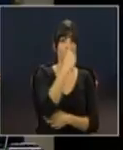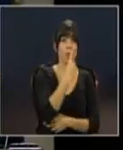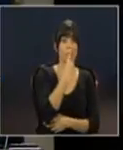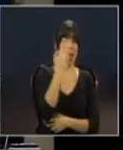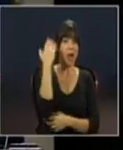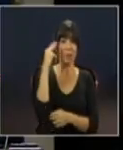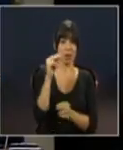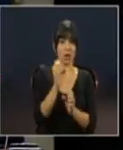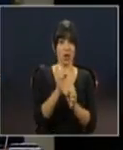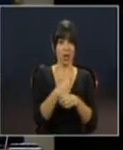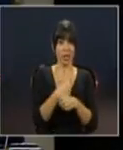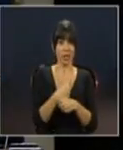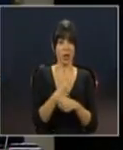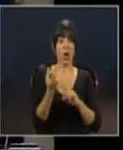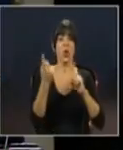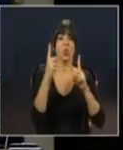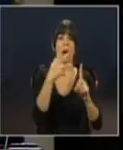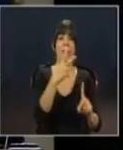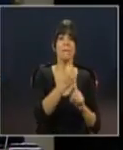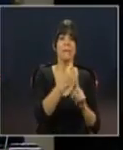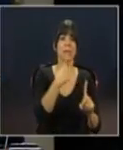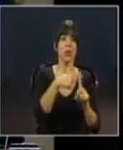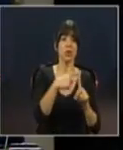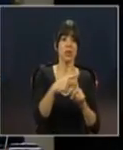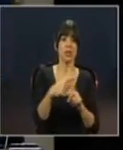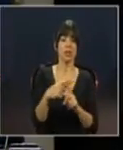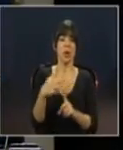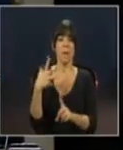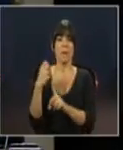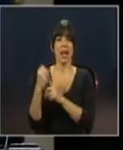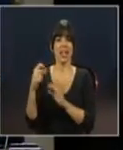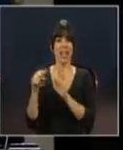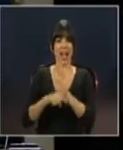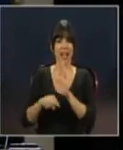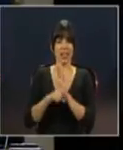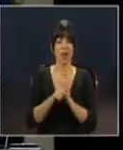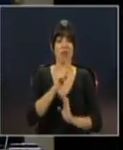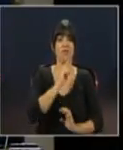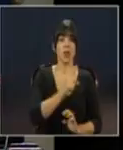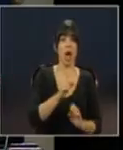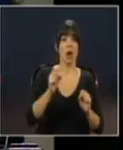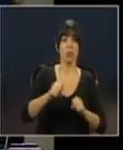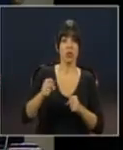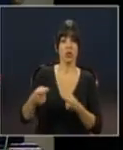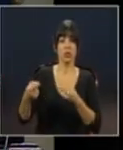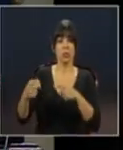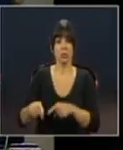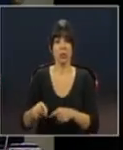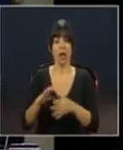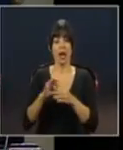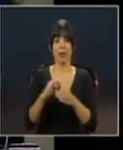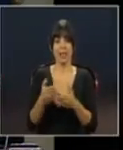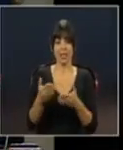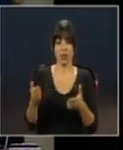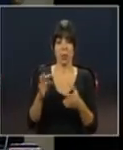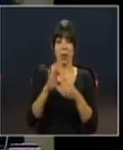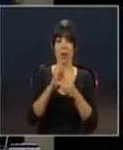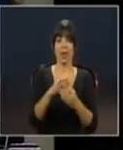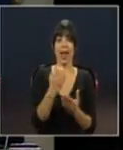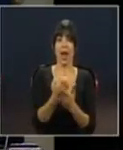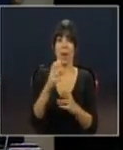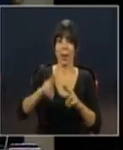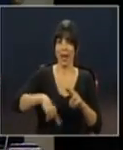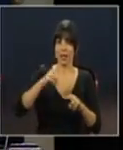Dominicana, los impactos positivos y negativos, reales y potenciales del instrumento en la economía